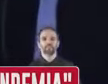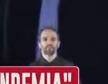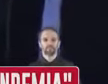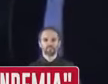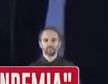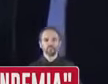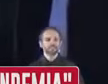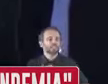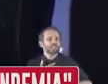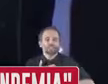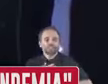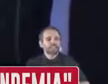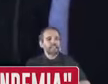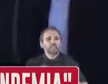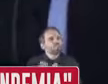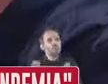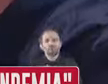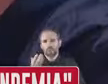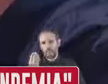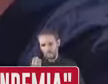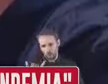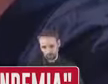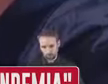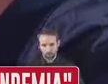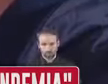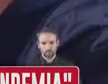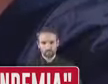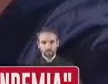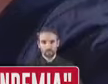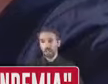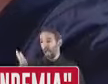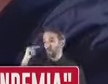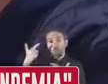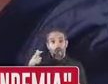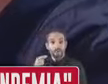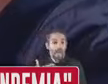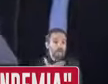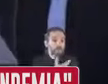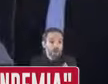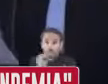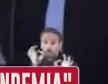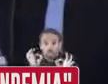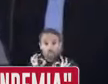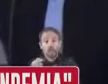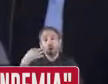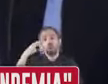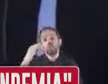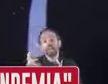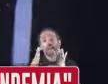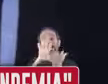sentí mucho miedo no existían las vacunas no había nada la única manera